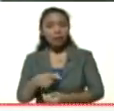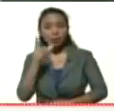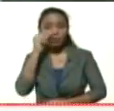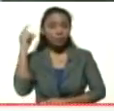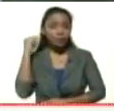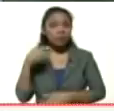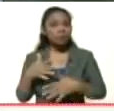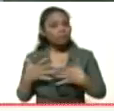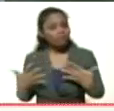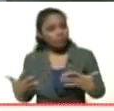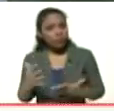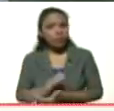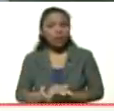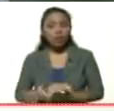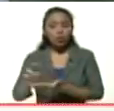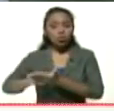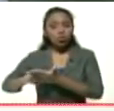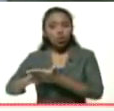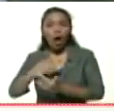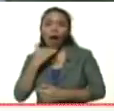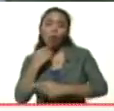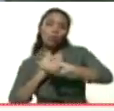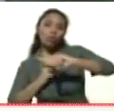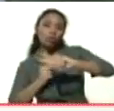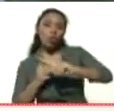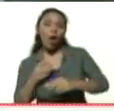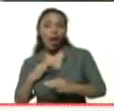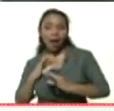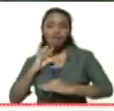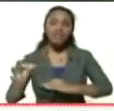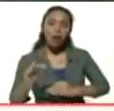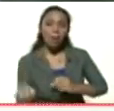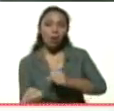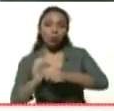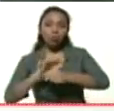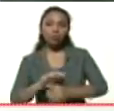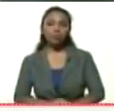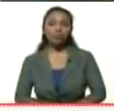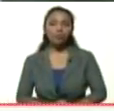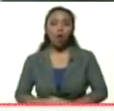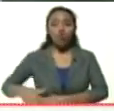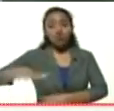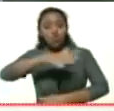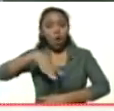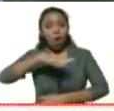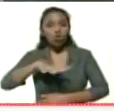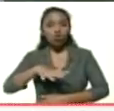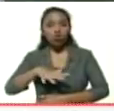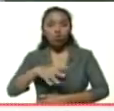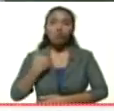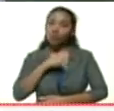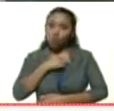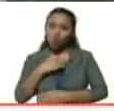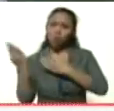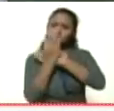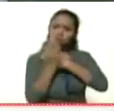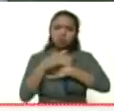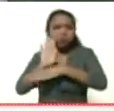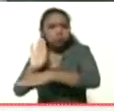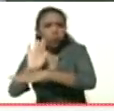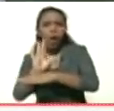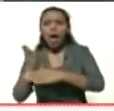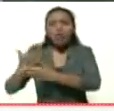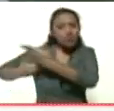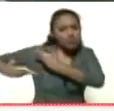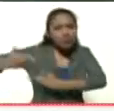que resulten positivos en la infección por el COVID-19. Todas y todos nos estamos cuidando entre